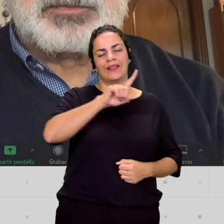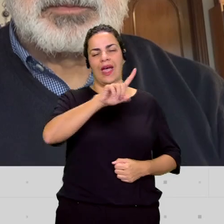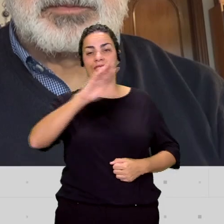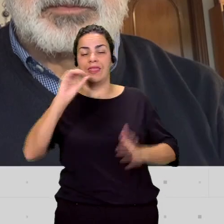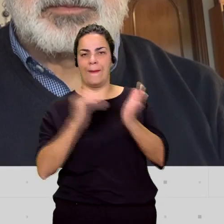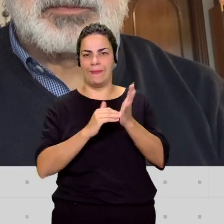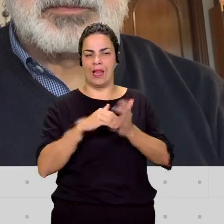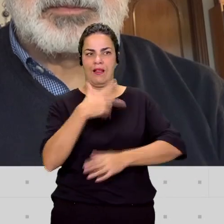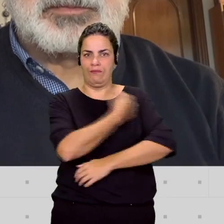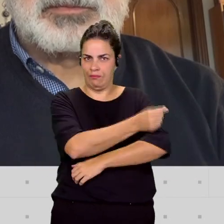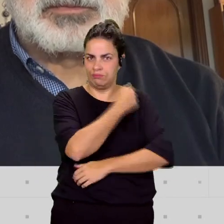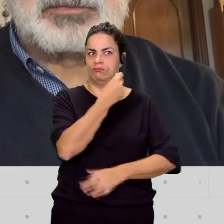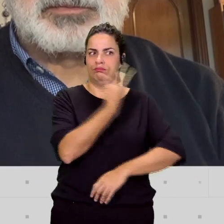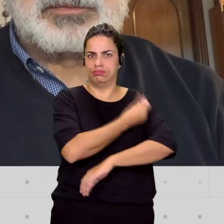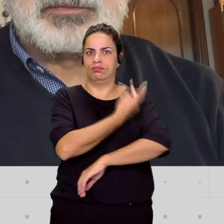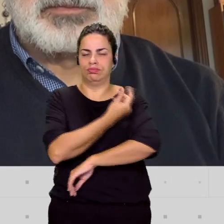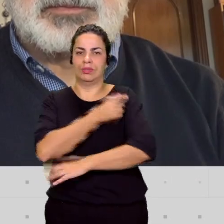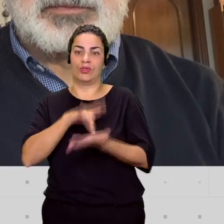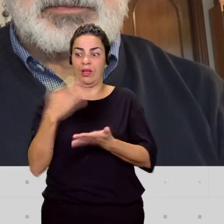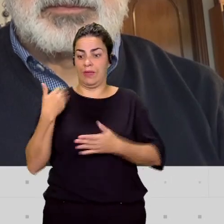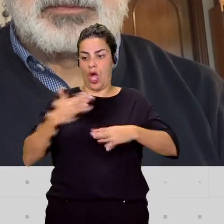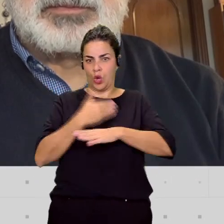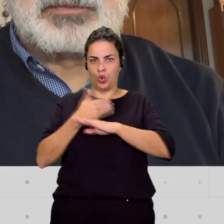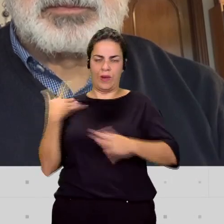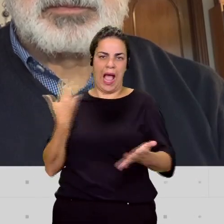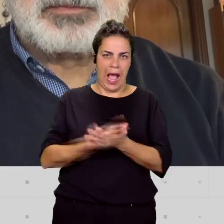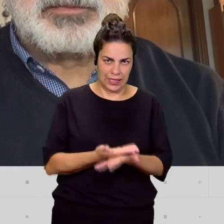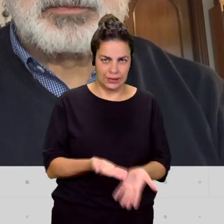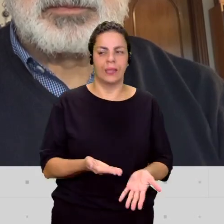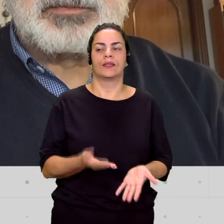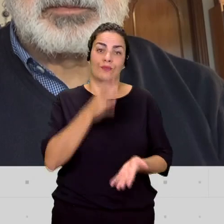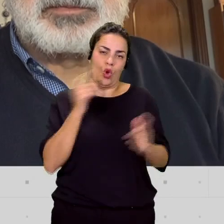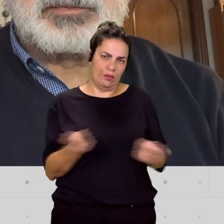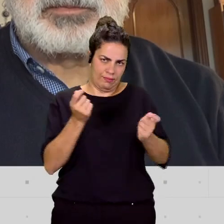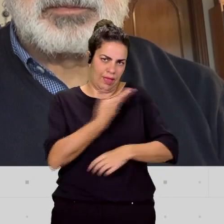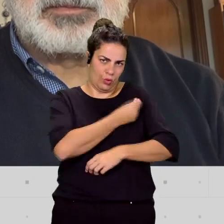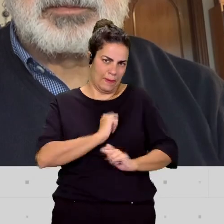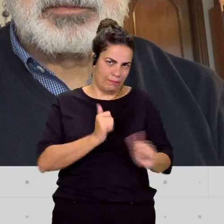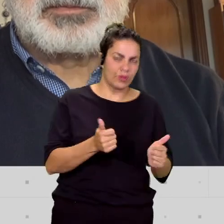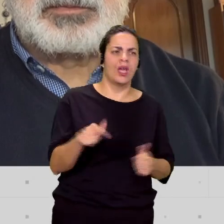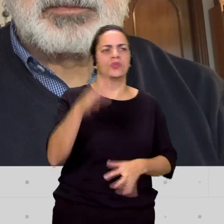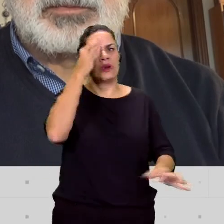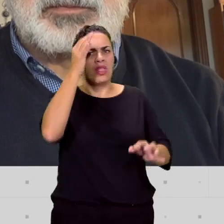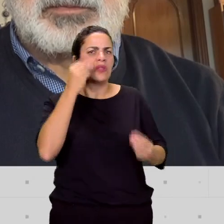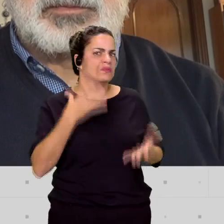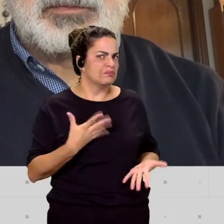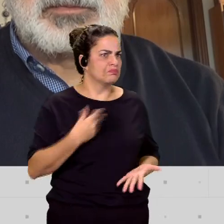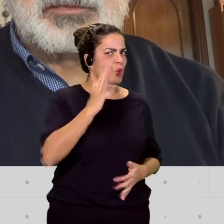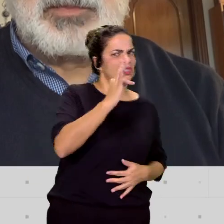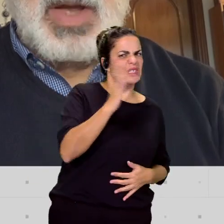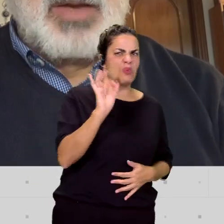comenzará la campaña de vacunación en el mes de octubre. ¿Estos datos, señora Acuña, son buenos o no tan